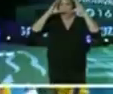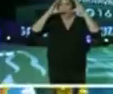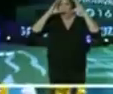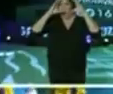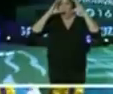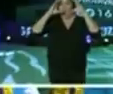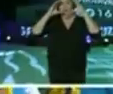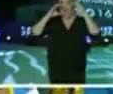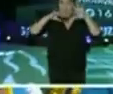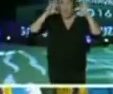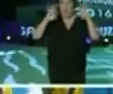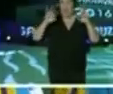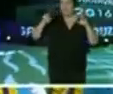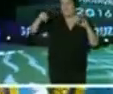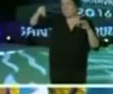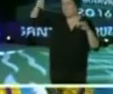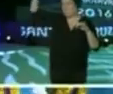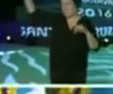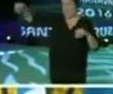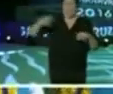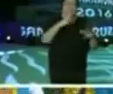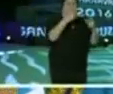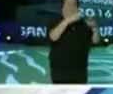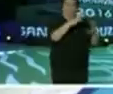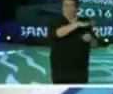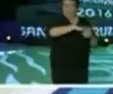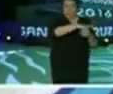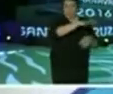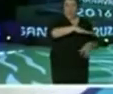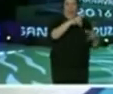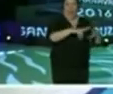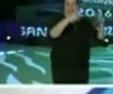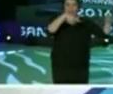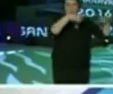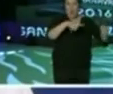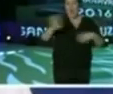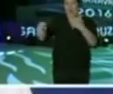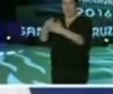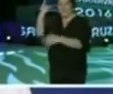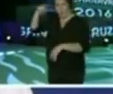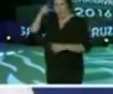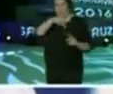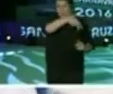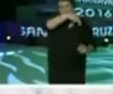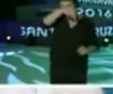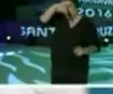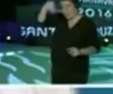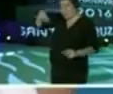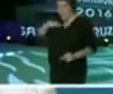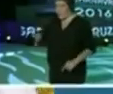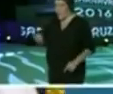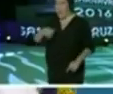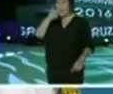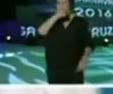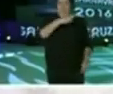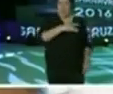Podrá atravesar la frontera entre Arapo y Huimar. Podrá erradicar el vino de Chile vendido como vino del país en los